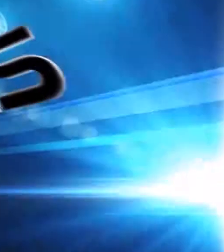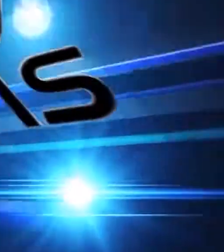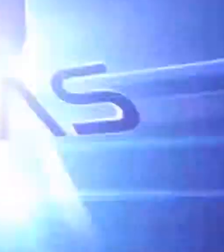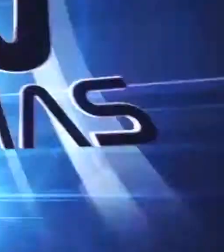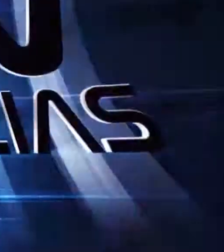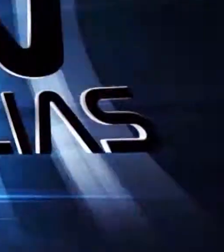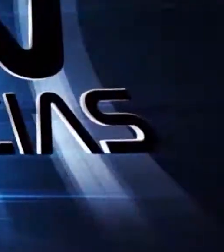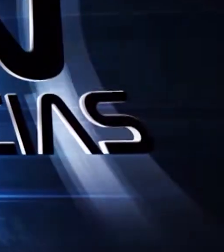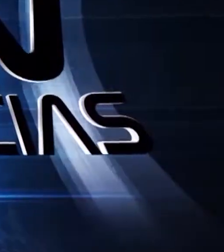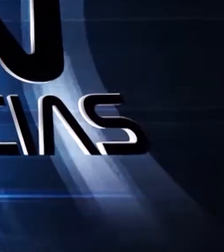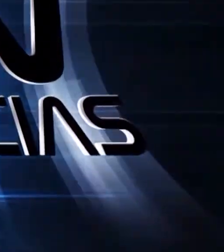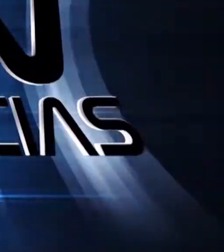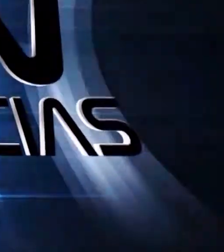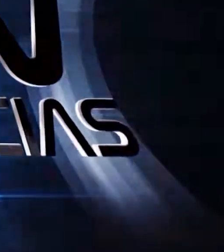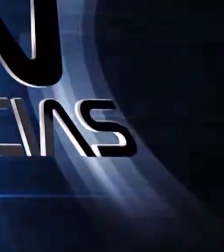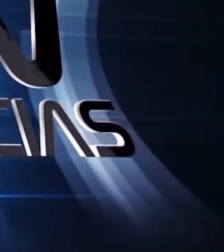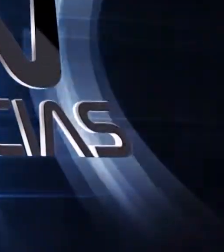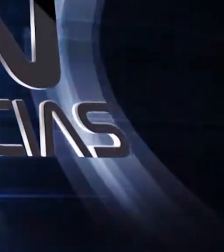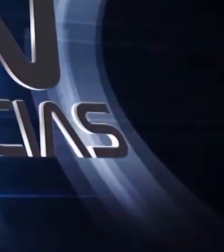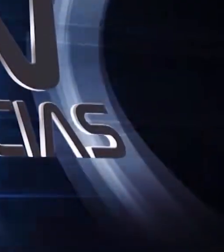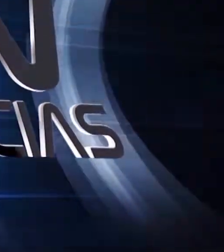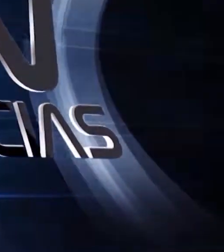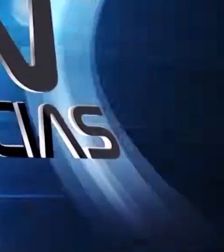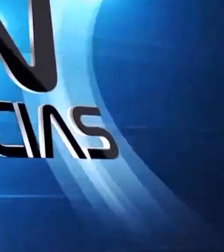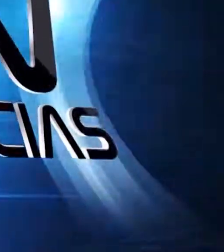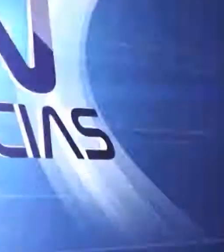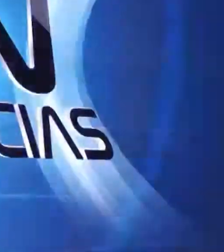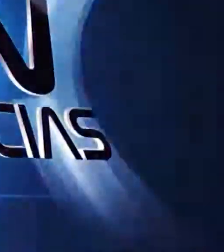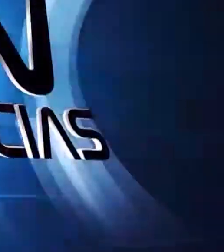ah y